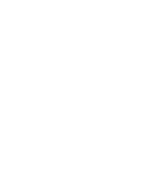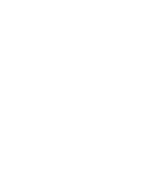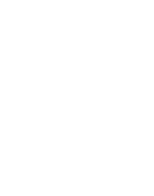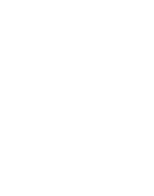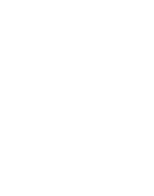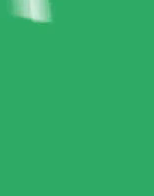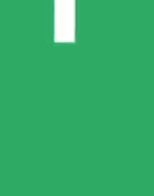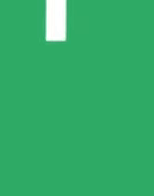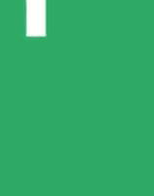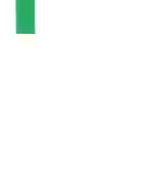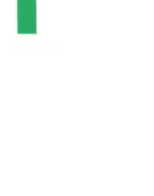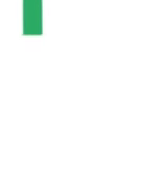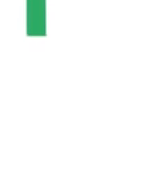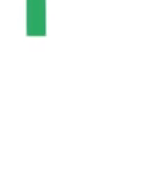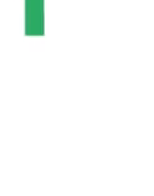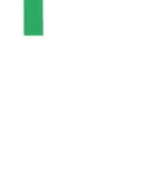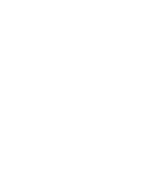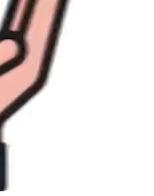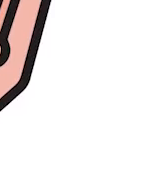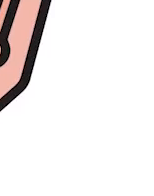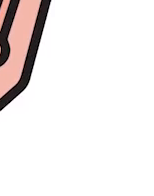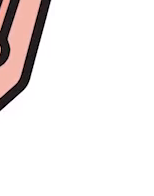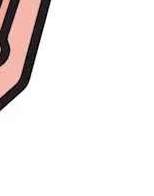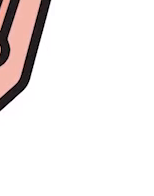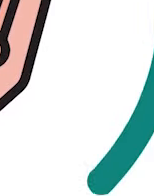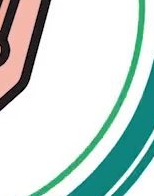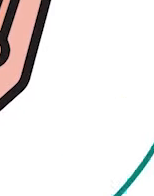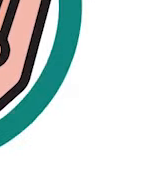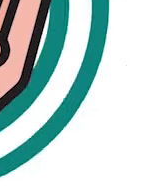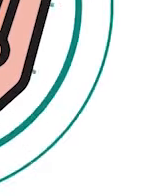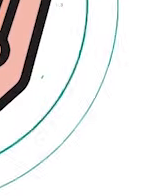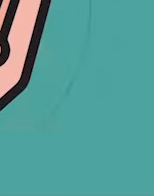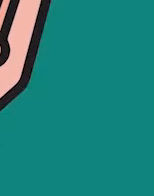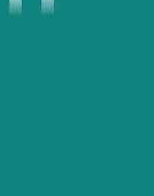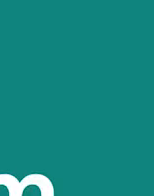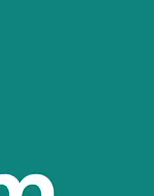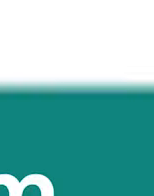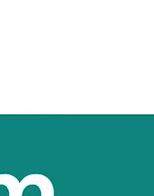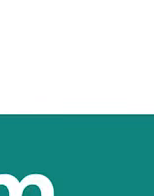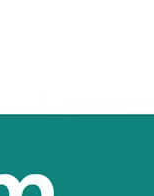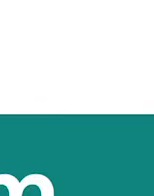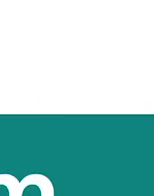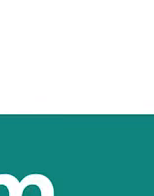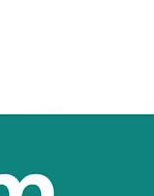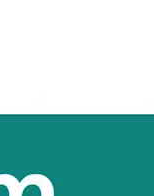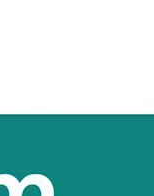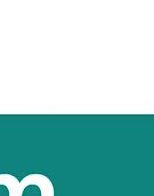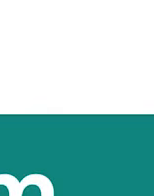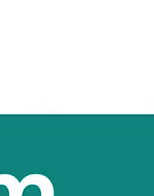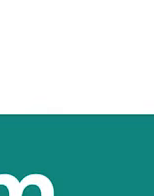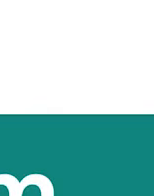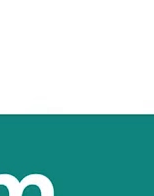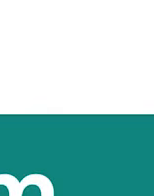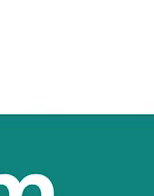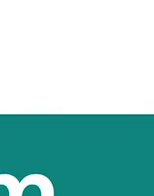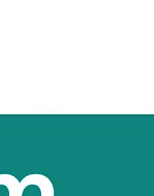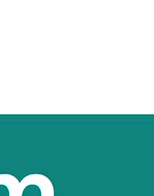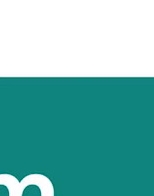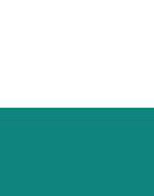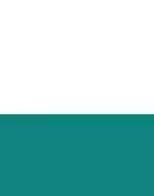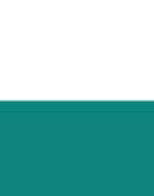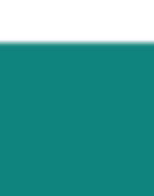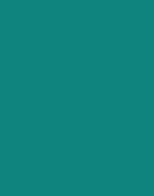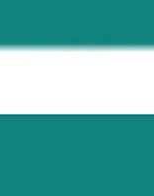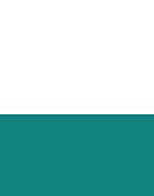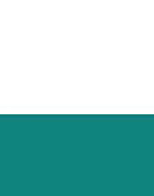Puerto Rico, llegó BeHealth, la guía más completa para el cuidado de tu salud. Ingresa a BeHealthPR.com y encuentra las herramientas necesarias